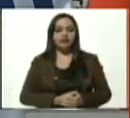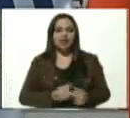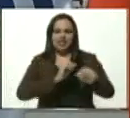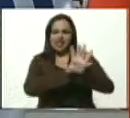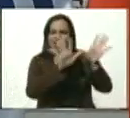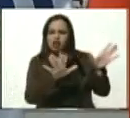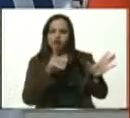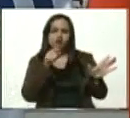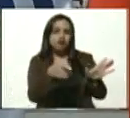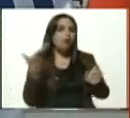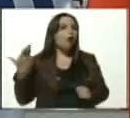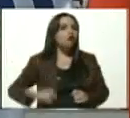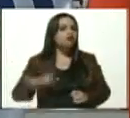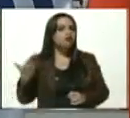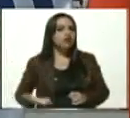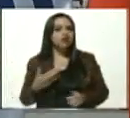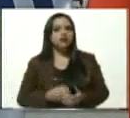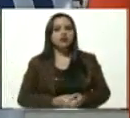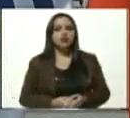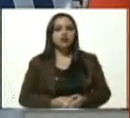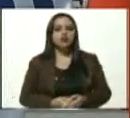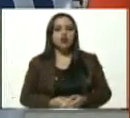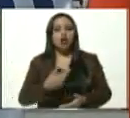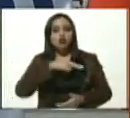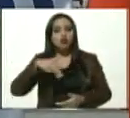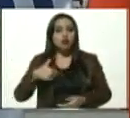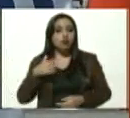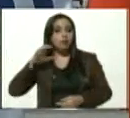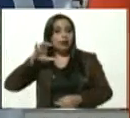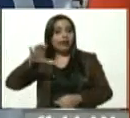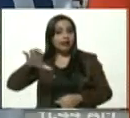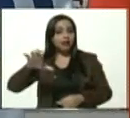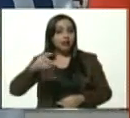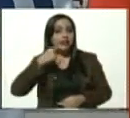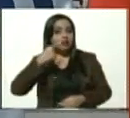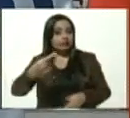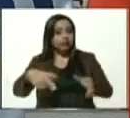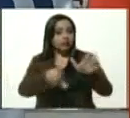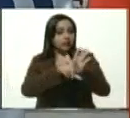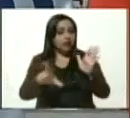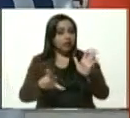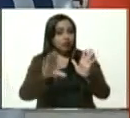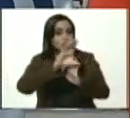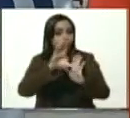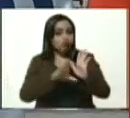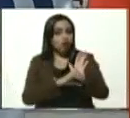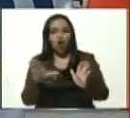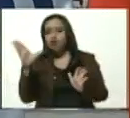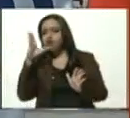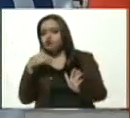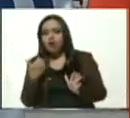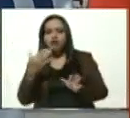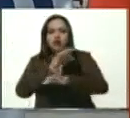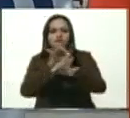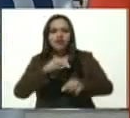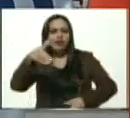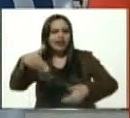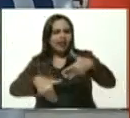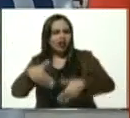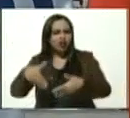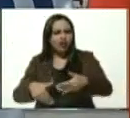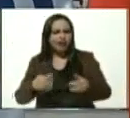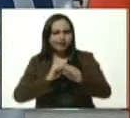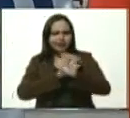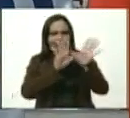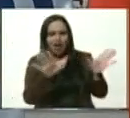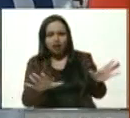porque es importante, que en nuestro país, según nuestra legislación, no existen delitos electorales como tal, tipificados